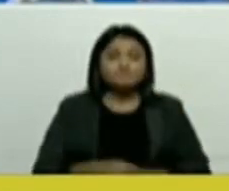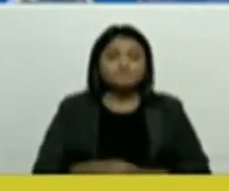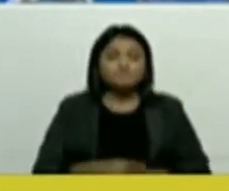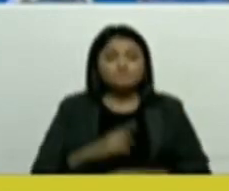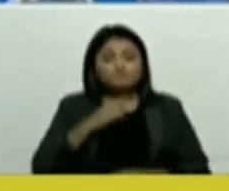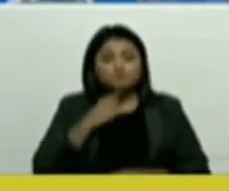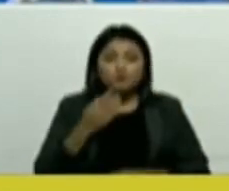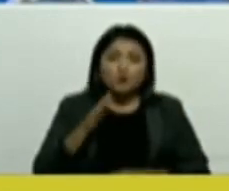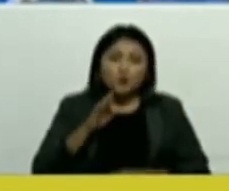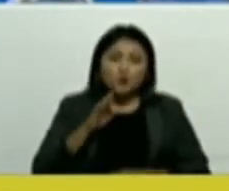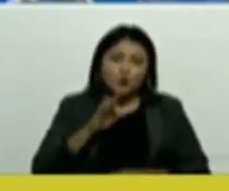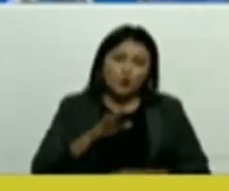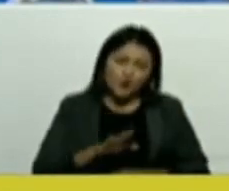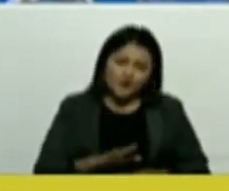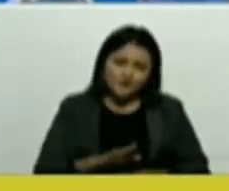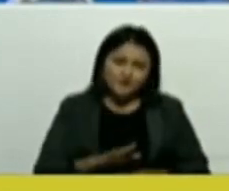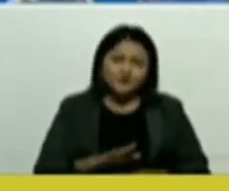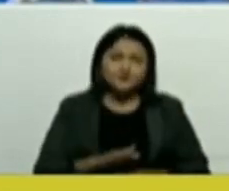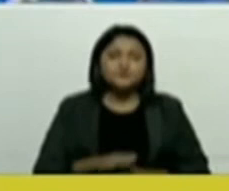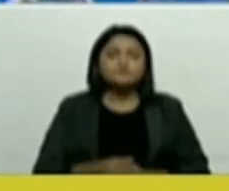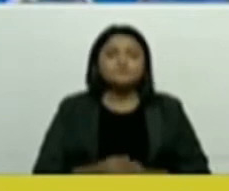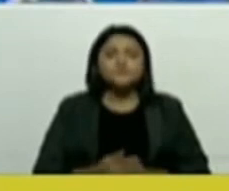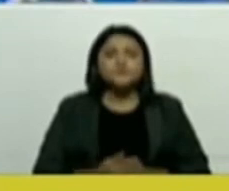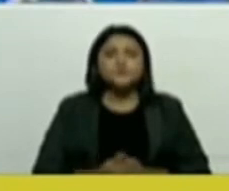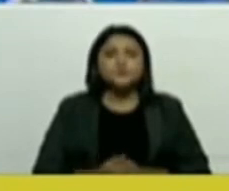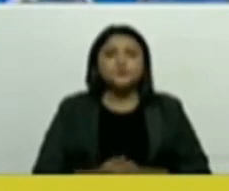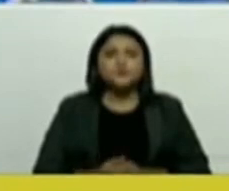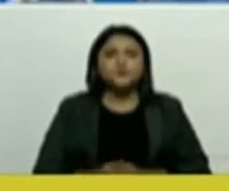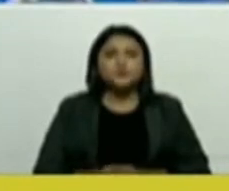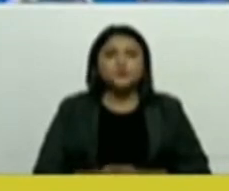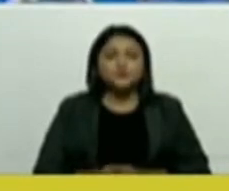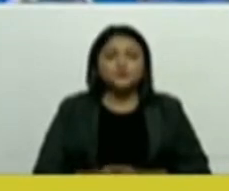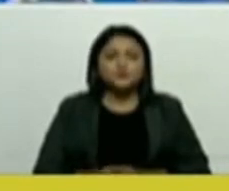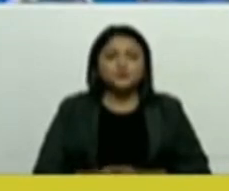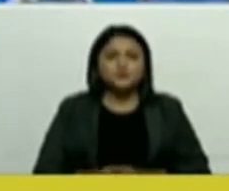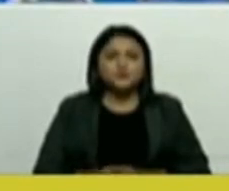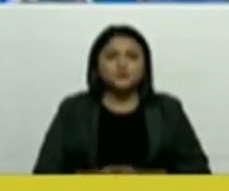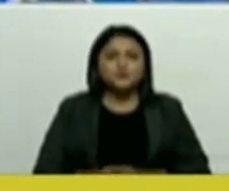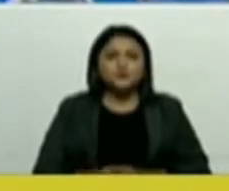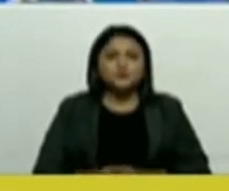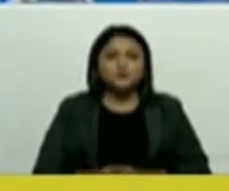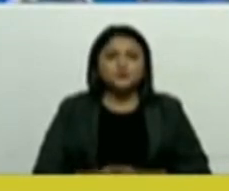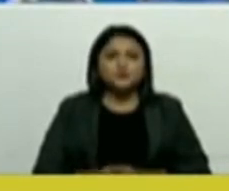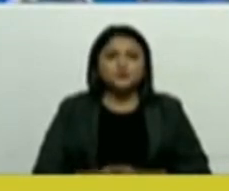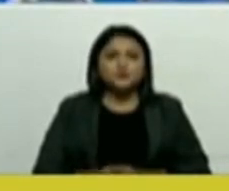abandonaron esta ciudad terrenal. I have carried on